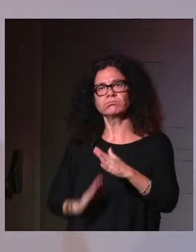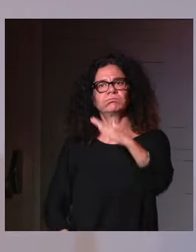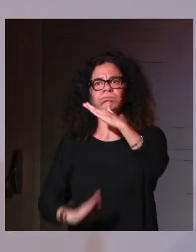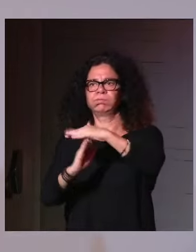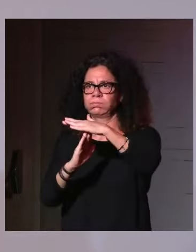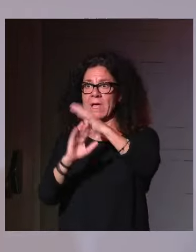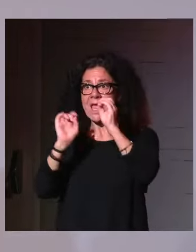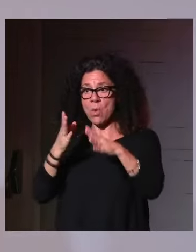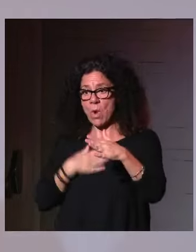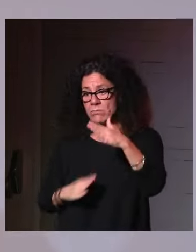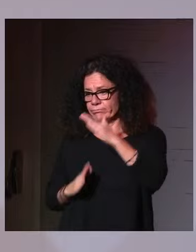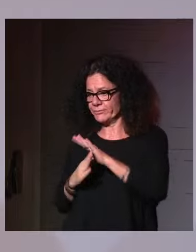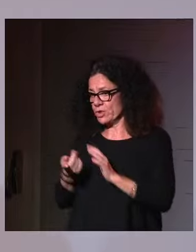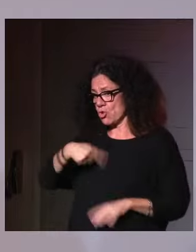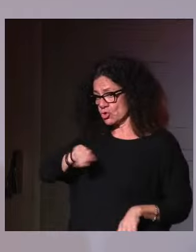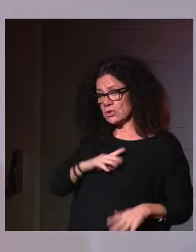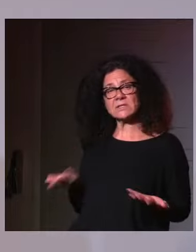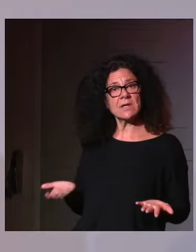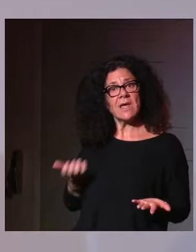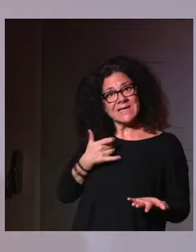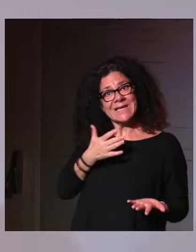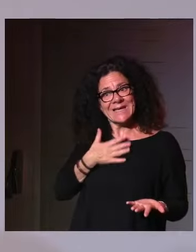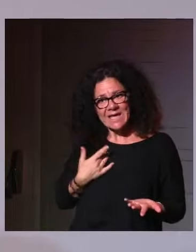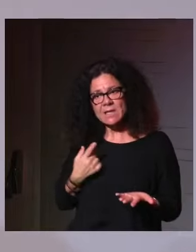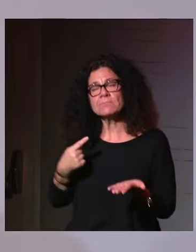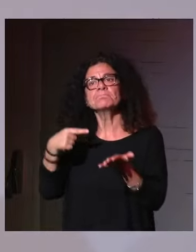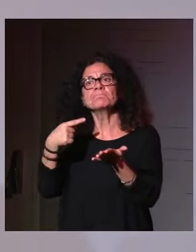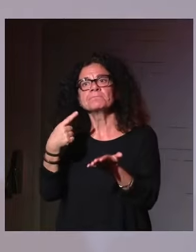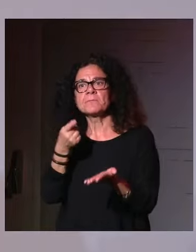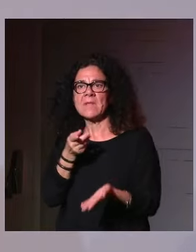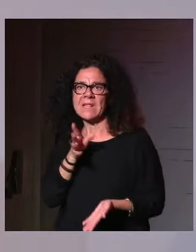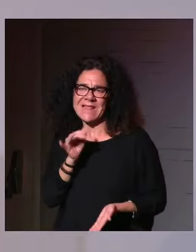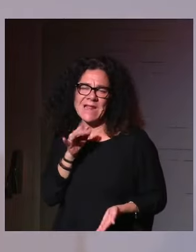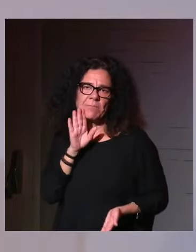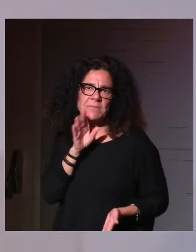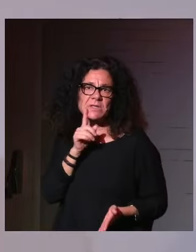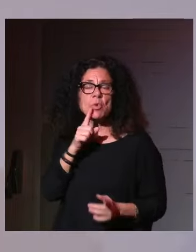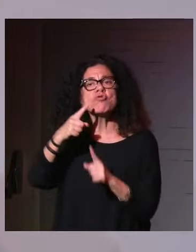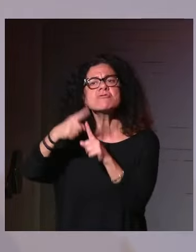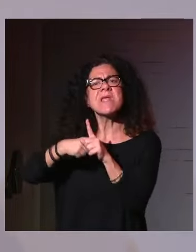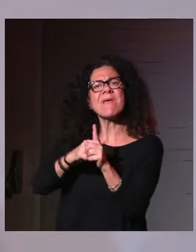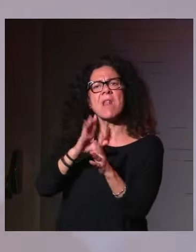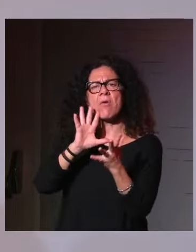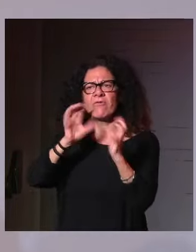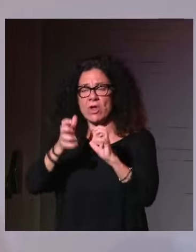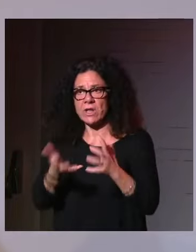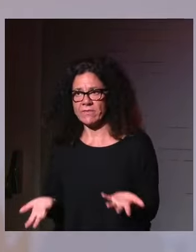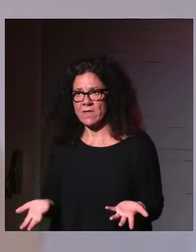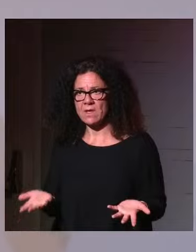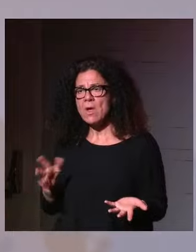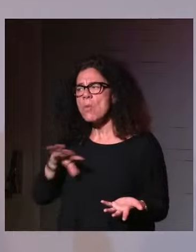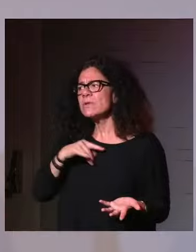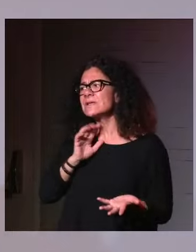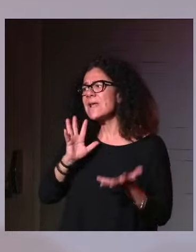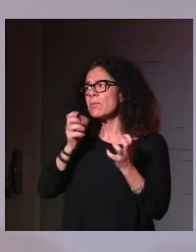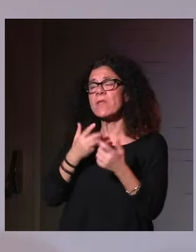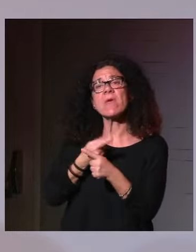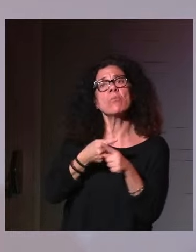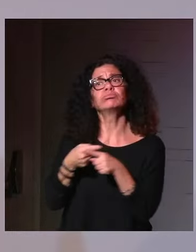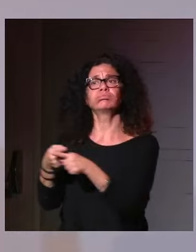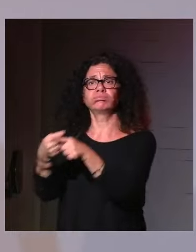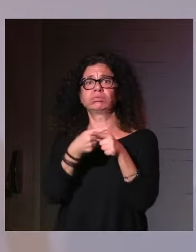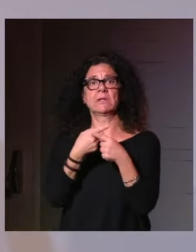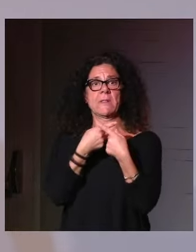plantamos nosotras y están dispuestos a recibir el mismo nivel de violencia que recibimos o a decir Oye quizá esta violencia repartido entre todas es